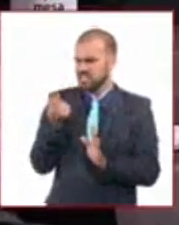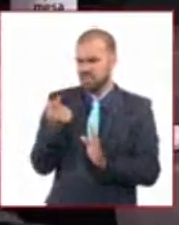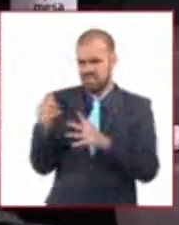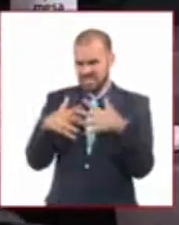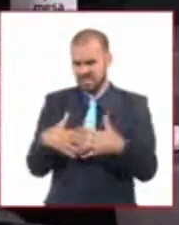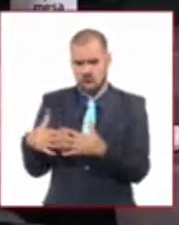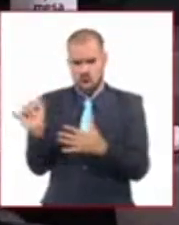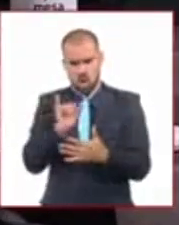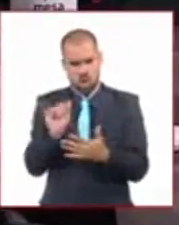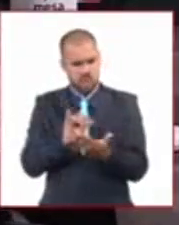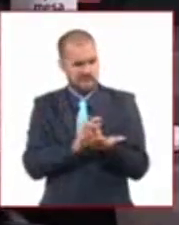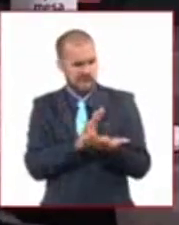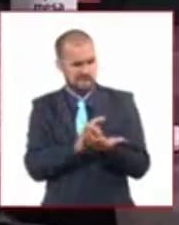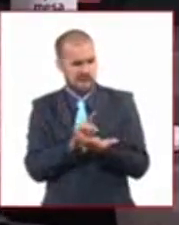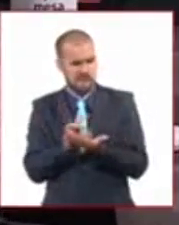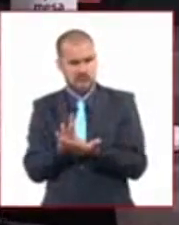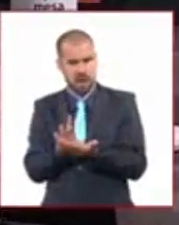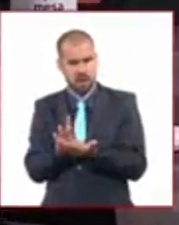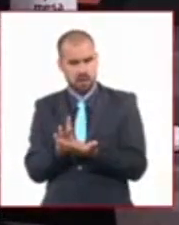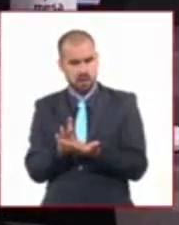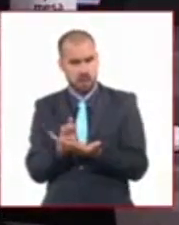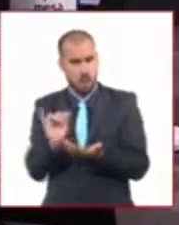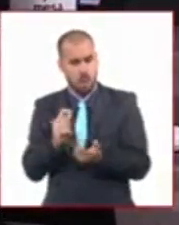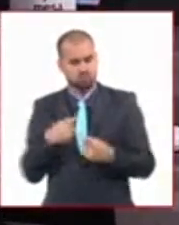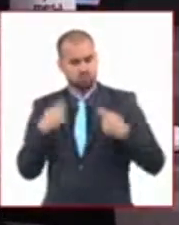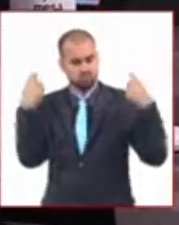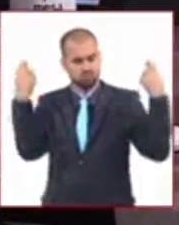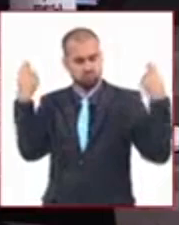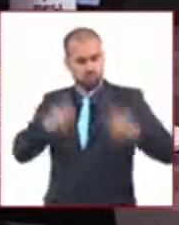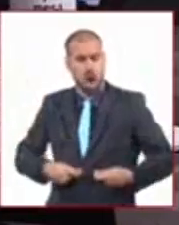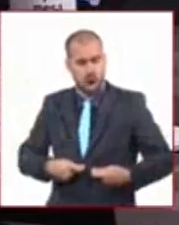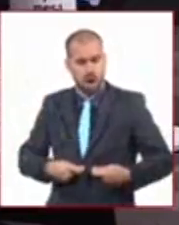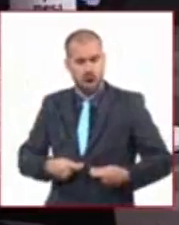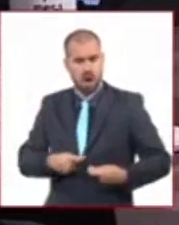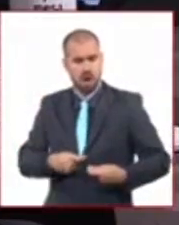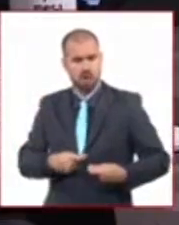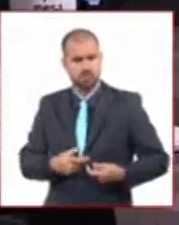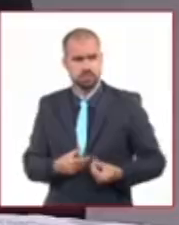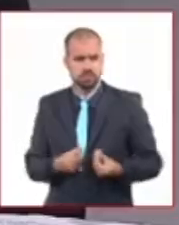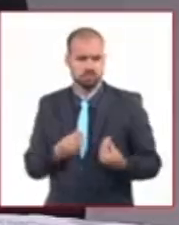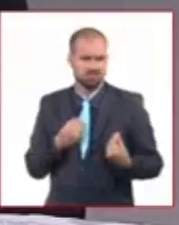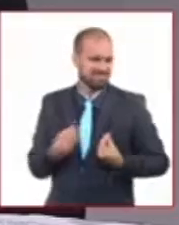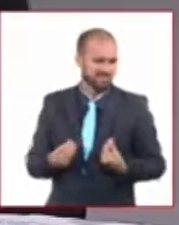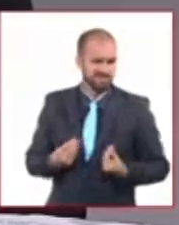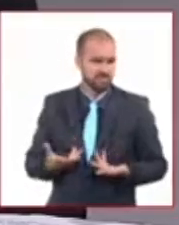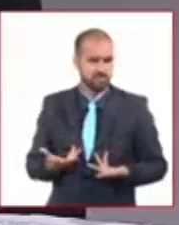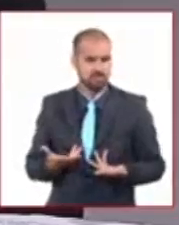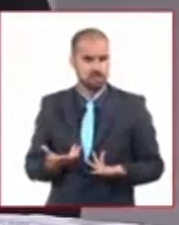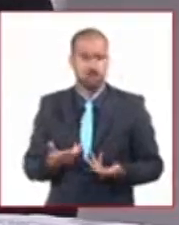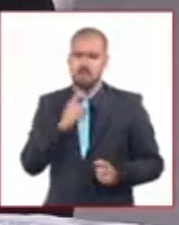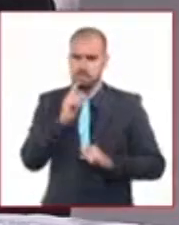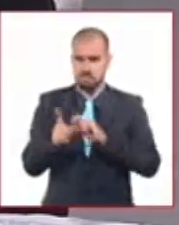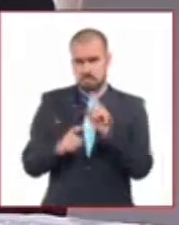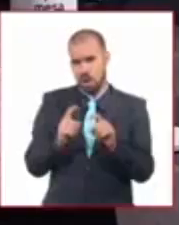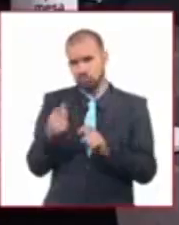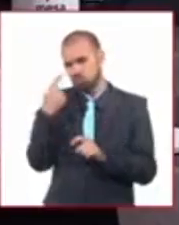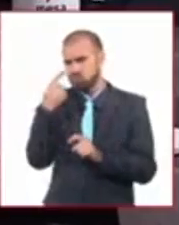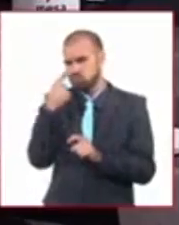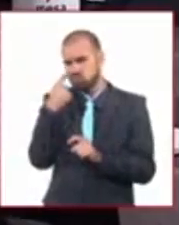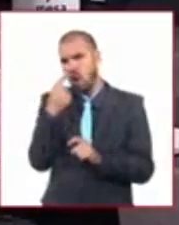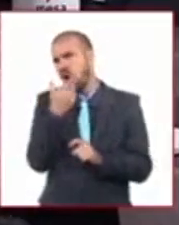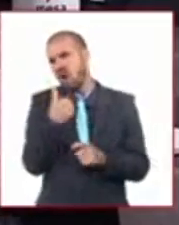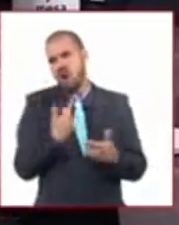acompañar a esta región no quiere imponer realmente sus designios a esta a esta región como ves el posible resultado